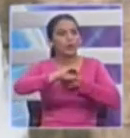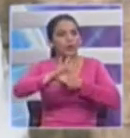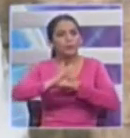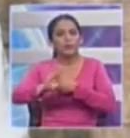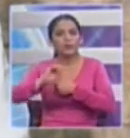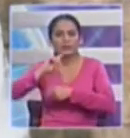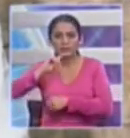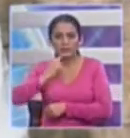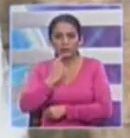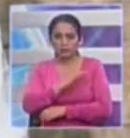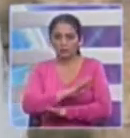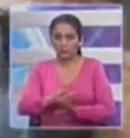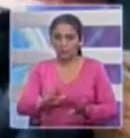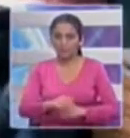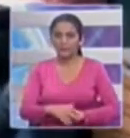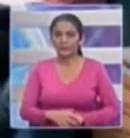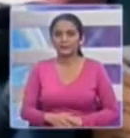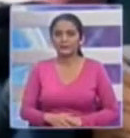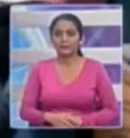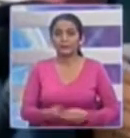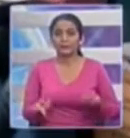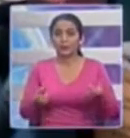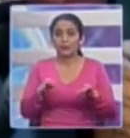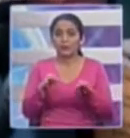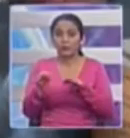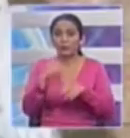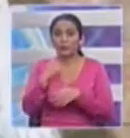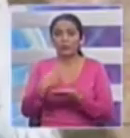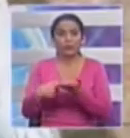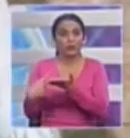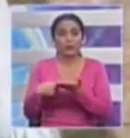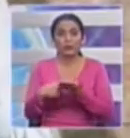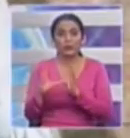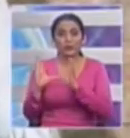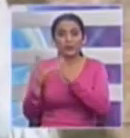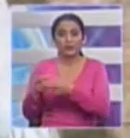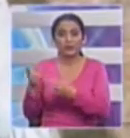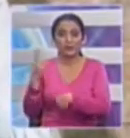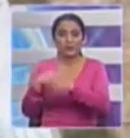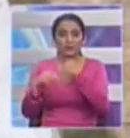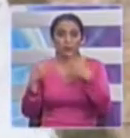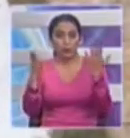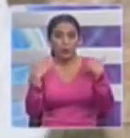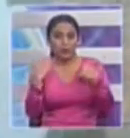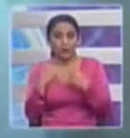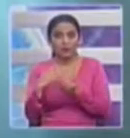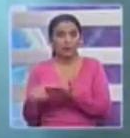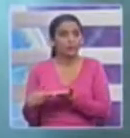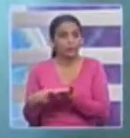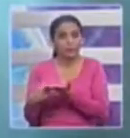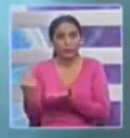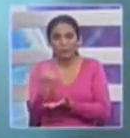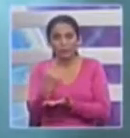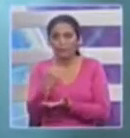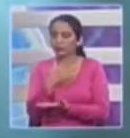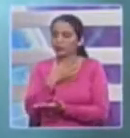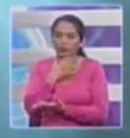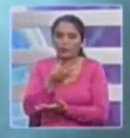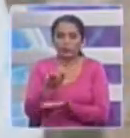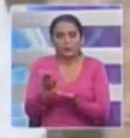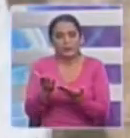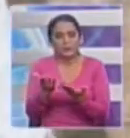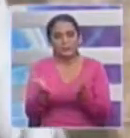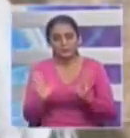de respeto. Moreno señaló que no está de acuerdo con los debates organizados por la Cámara de Comercio de Guayaquil y aclaró que él propone es